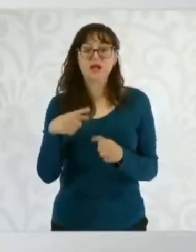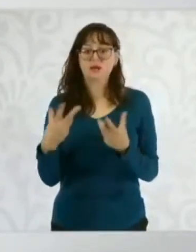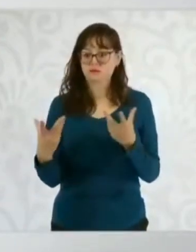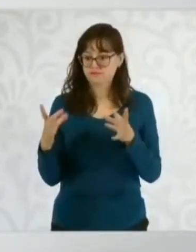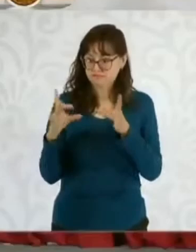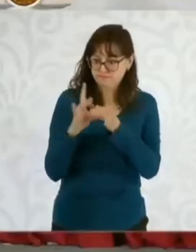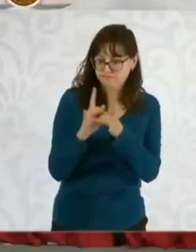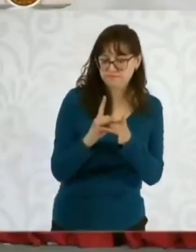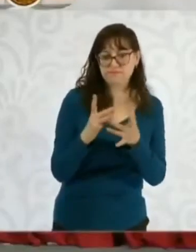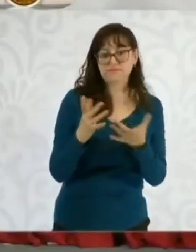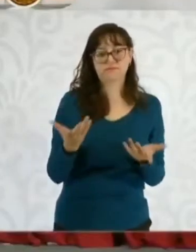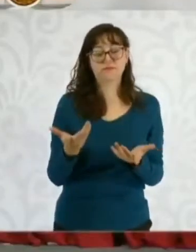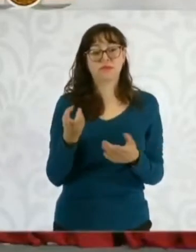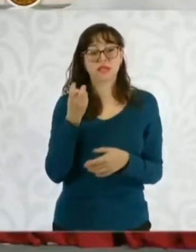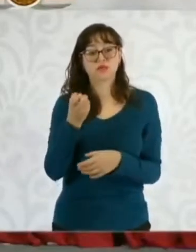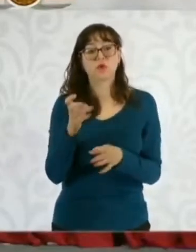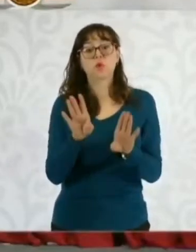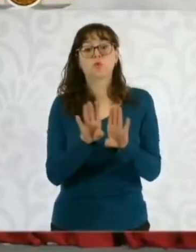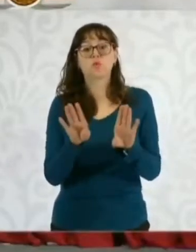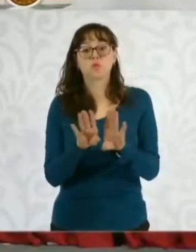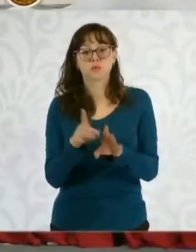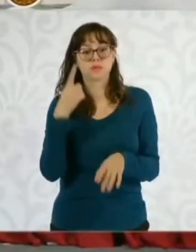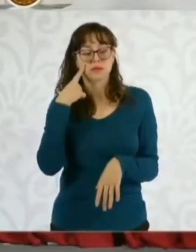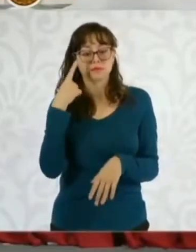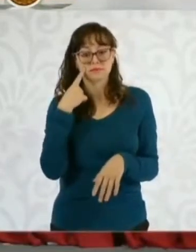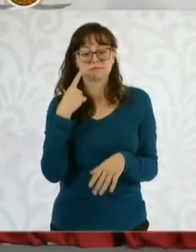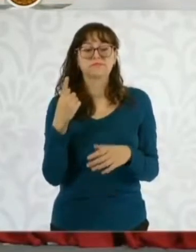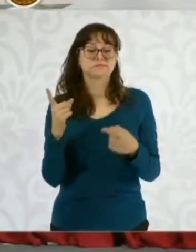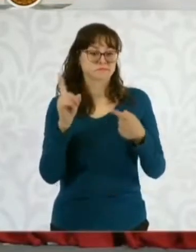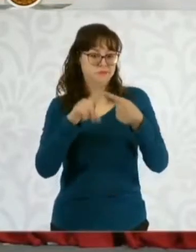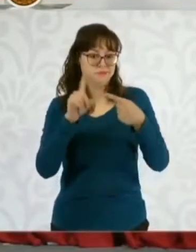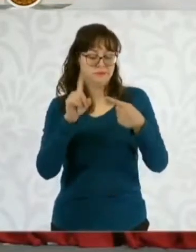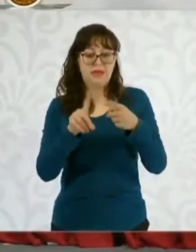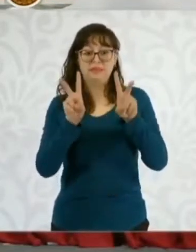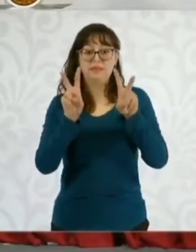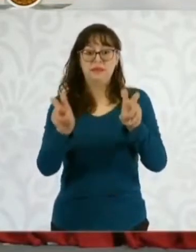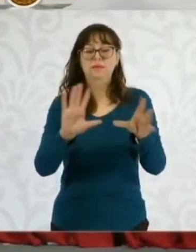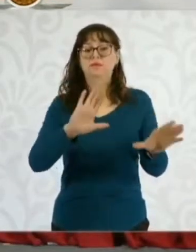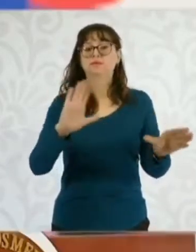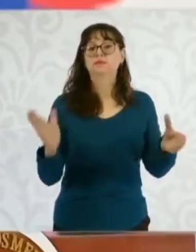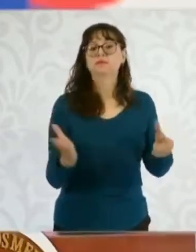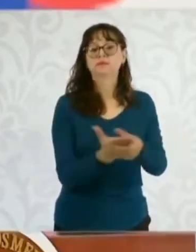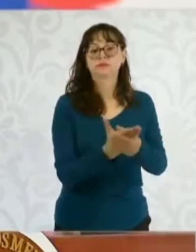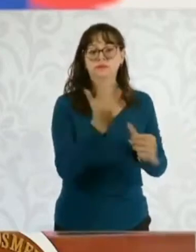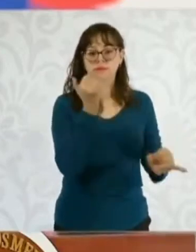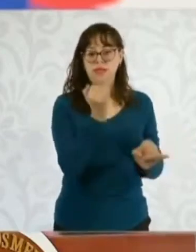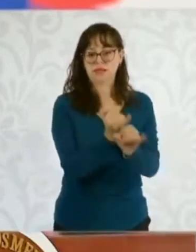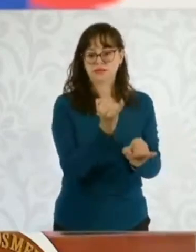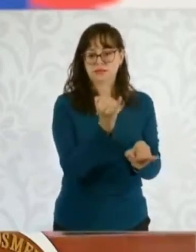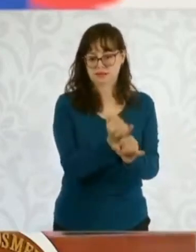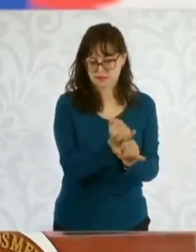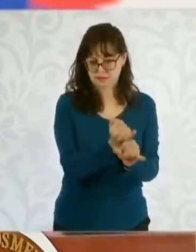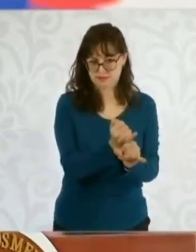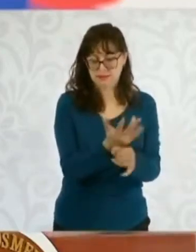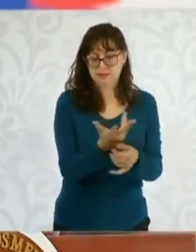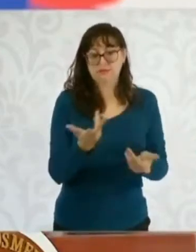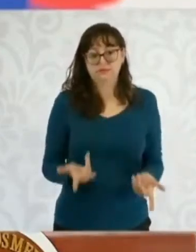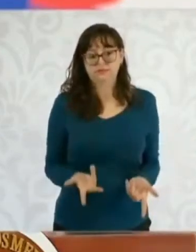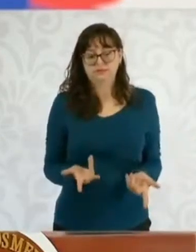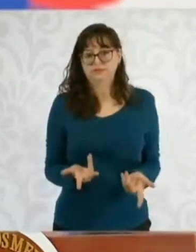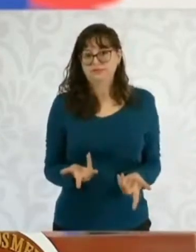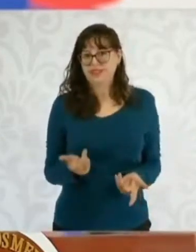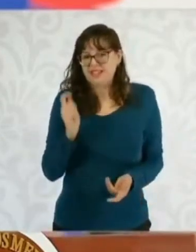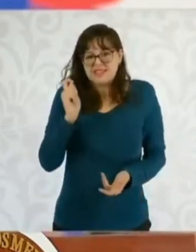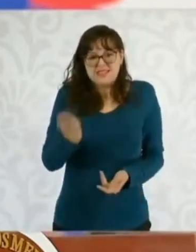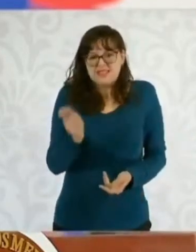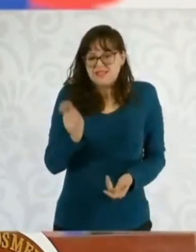tecnología. Entonces, vamos a empezar con el primero, que es el expediente clínico electrónico. Aquí es importante aclararle a quienes nos ven qué es